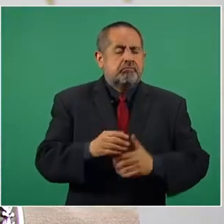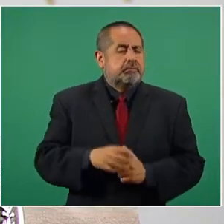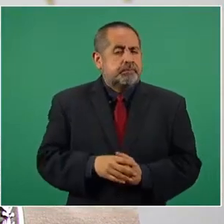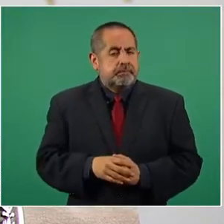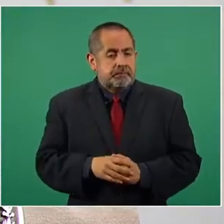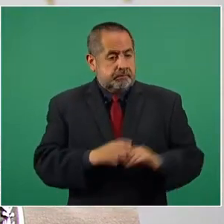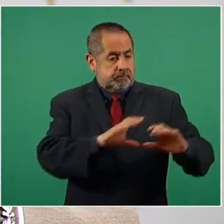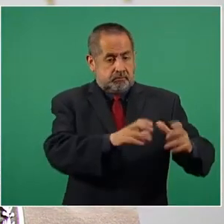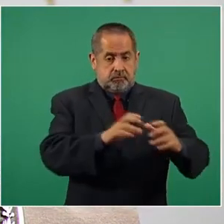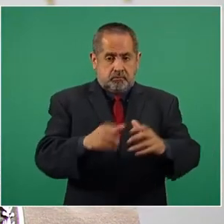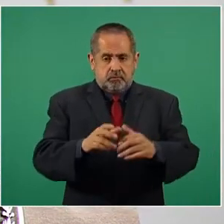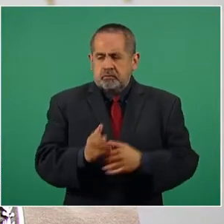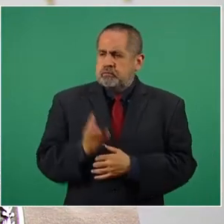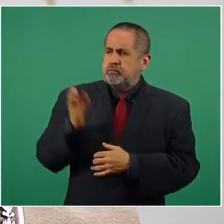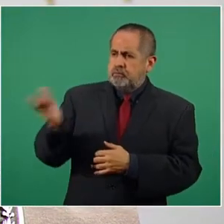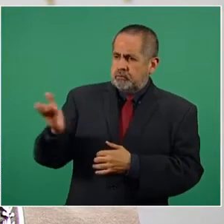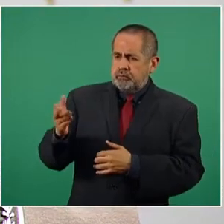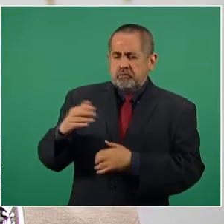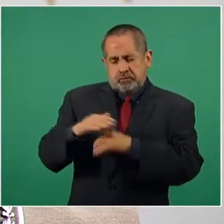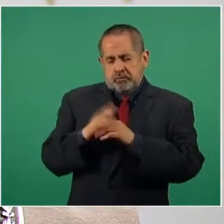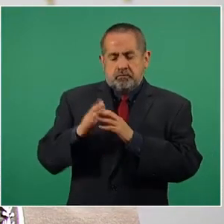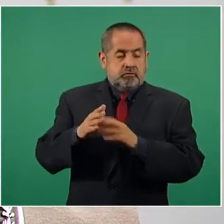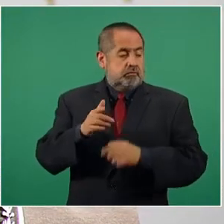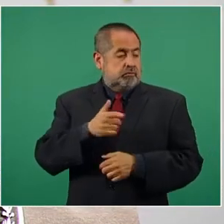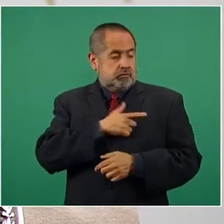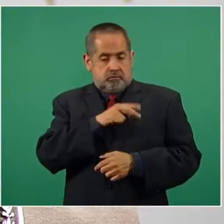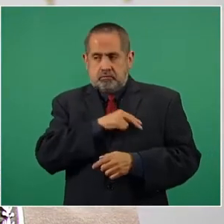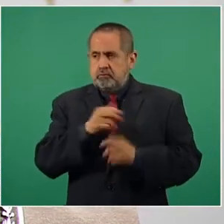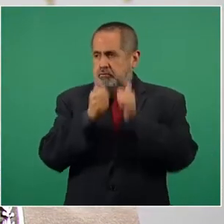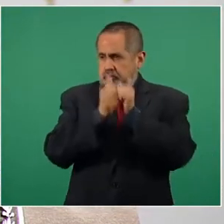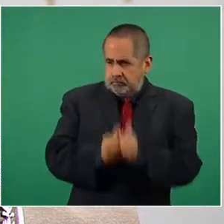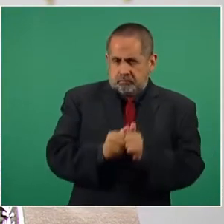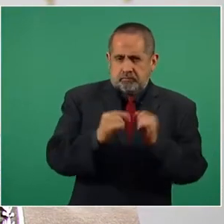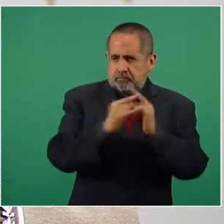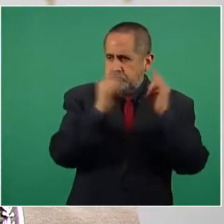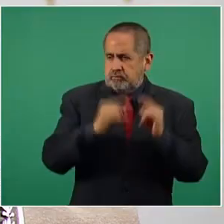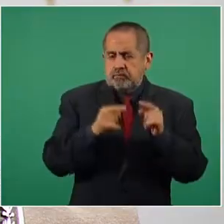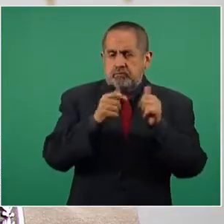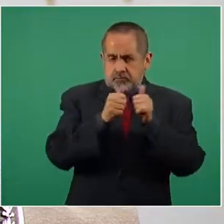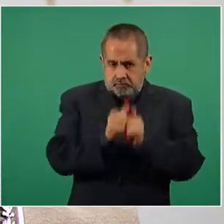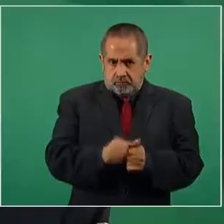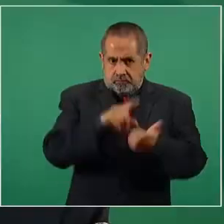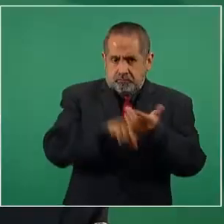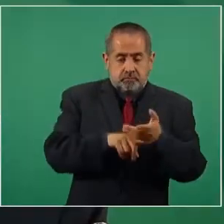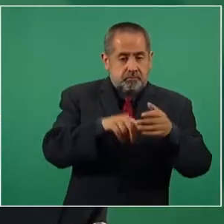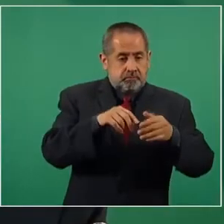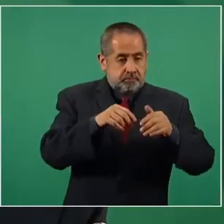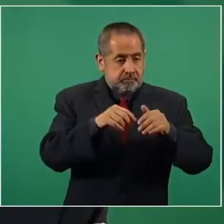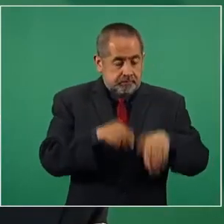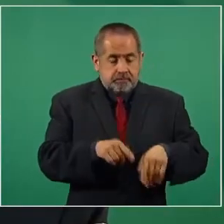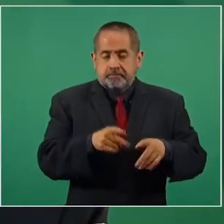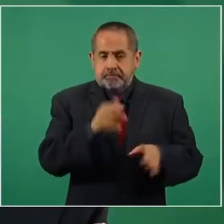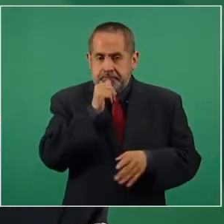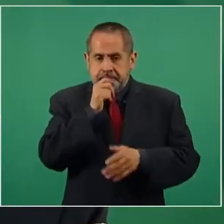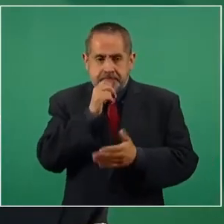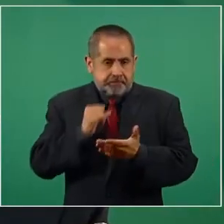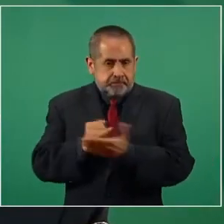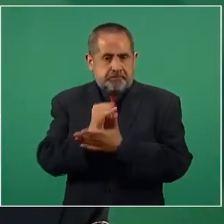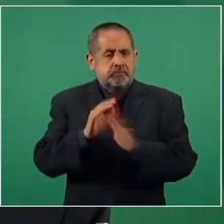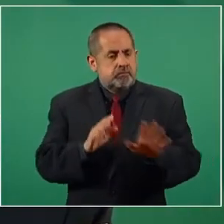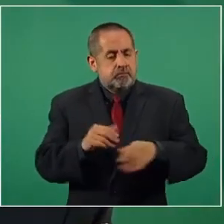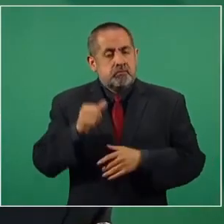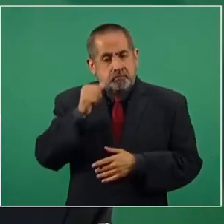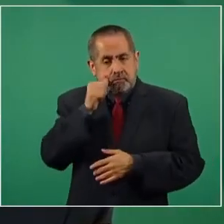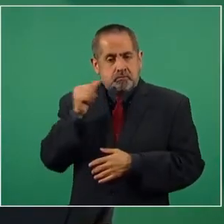las comunidades han pedido que una base de la Guardia Nacional se instale ahí, pero eso todavía no está totalmente decidido. El día de